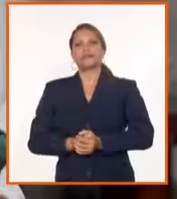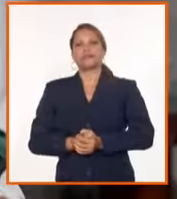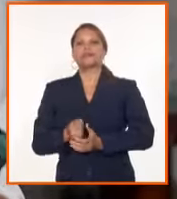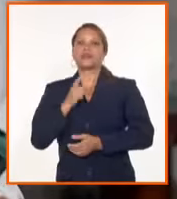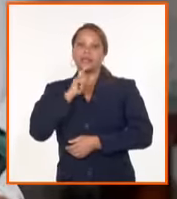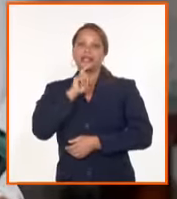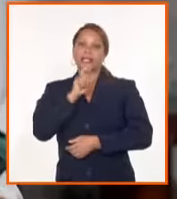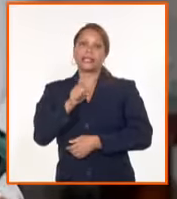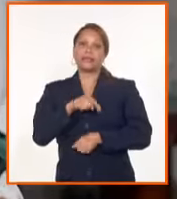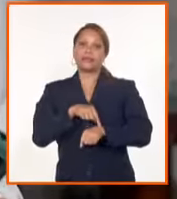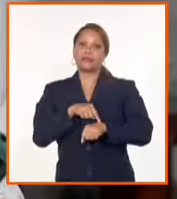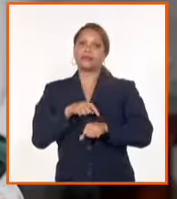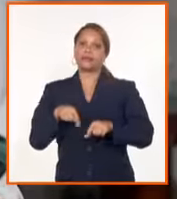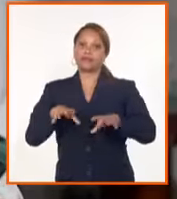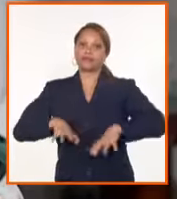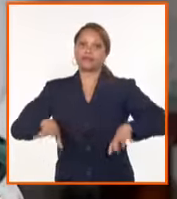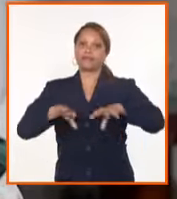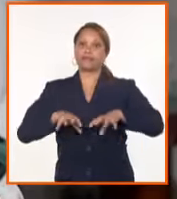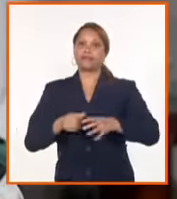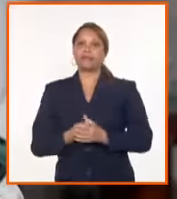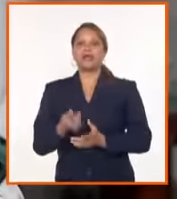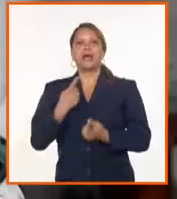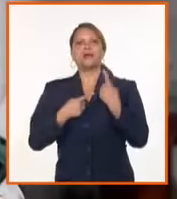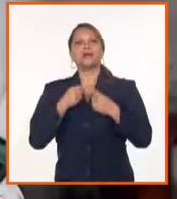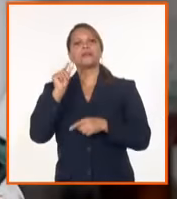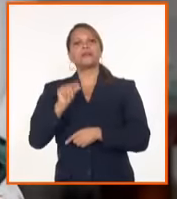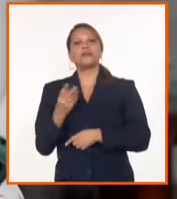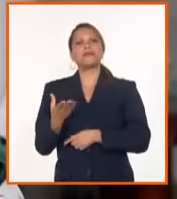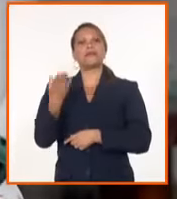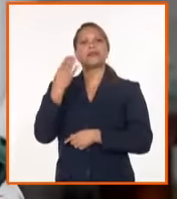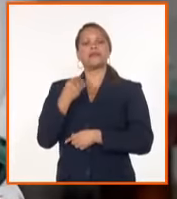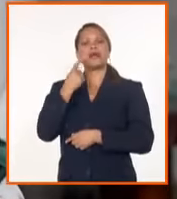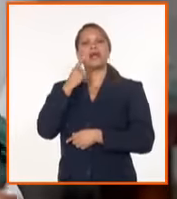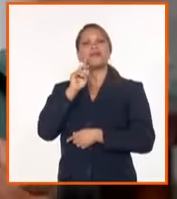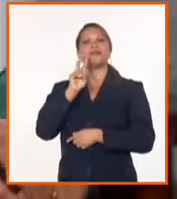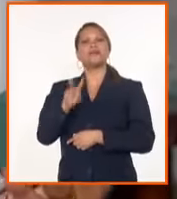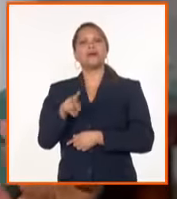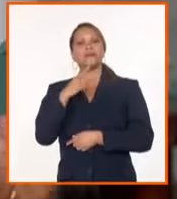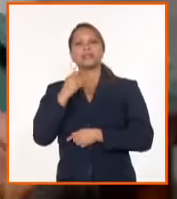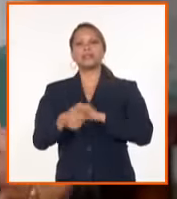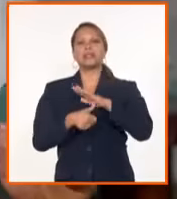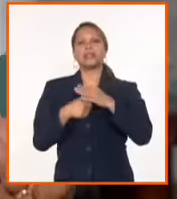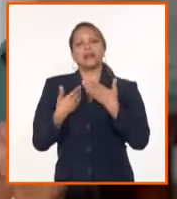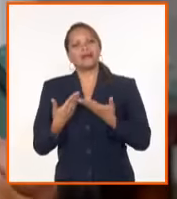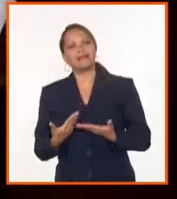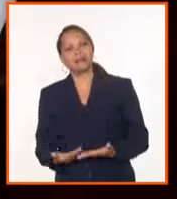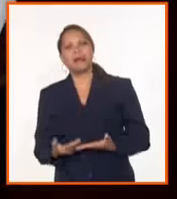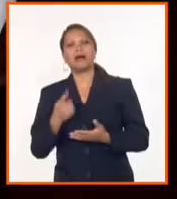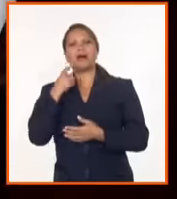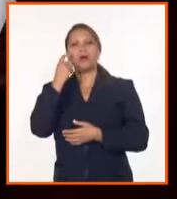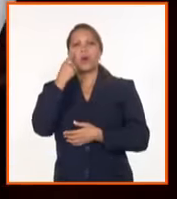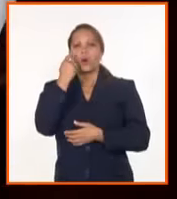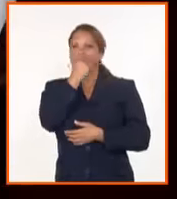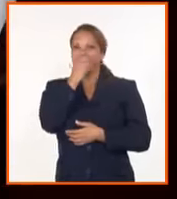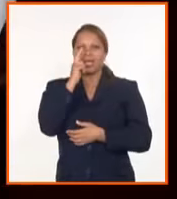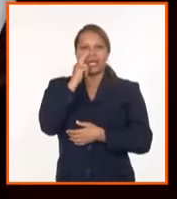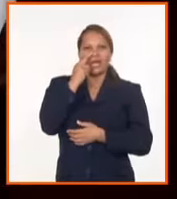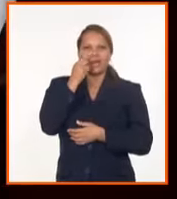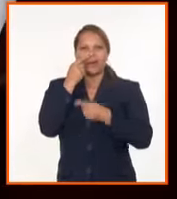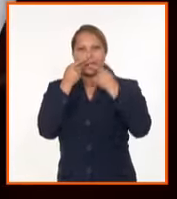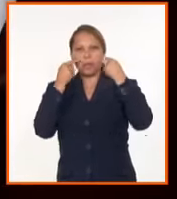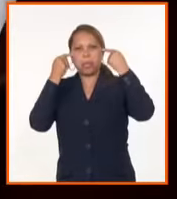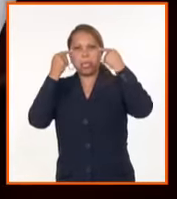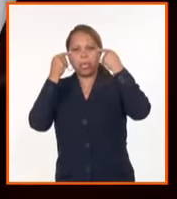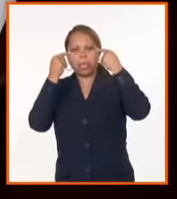muy difíciles. Hay mucha gente que me dice, veo al presidente agotado, cansado, porque lo ve con ojeras o sudando en medio